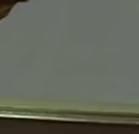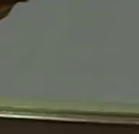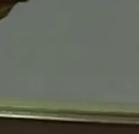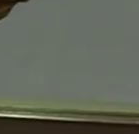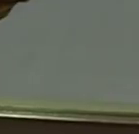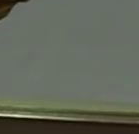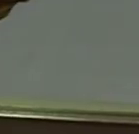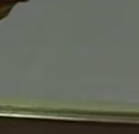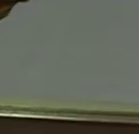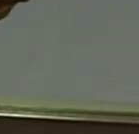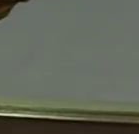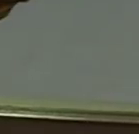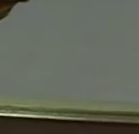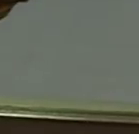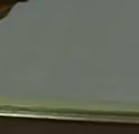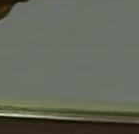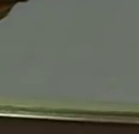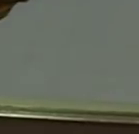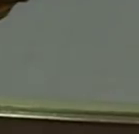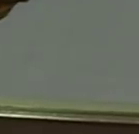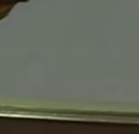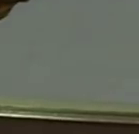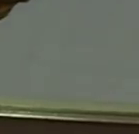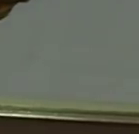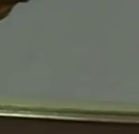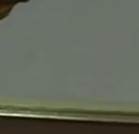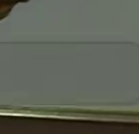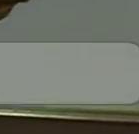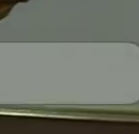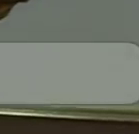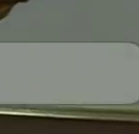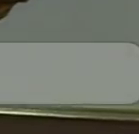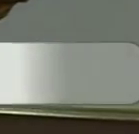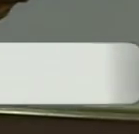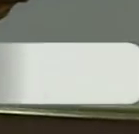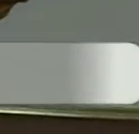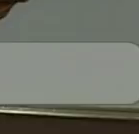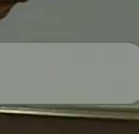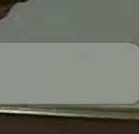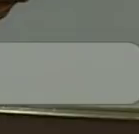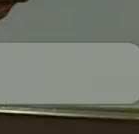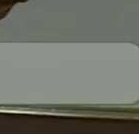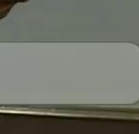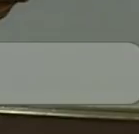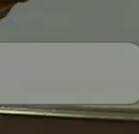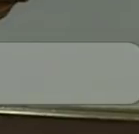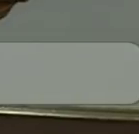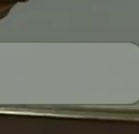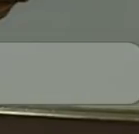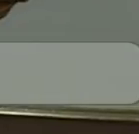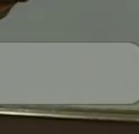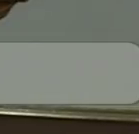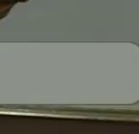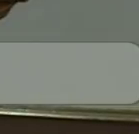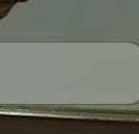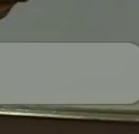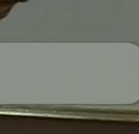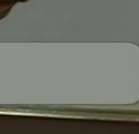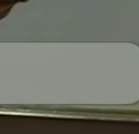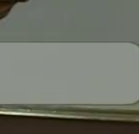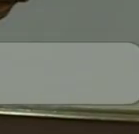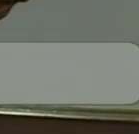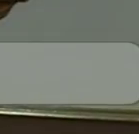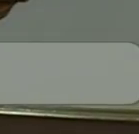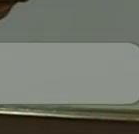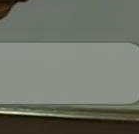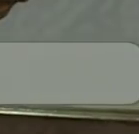segunda instancia, fue aprobado también de manera histórica un acuerdo constituyente en defensa del